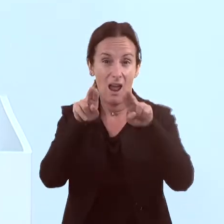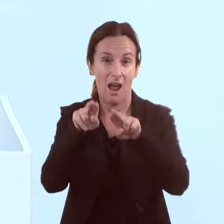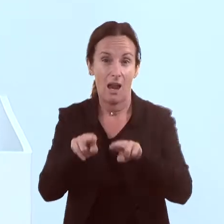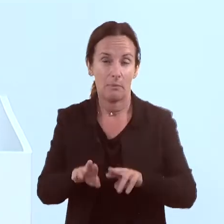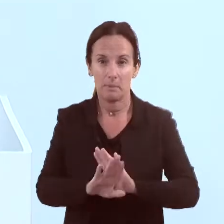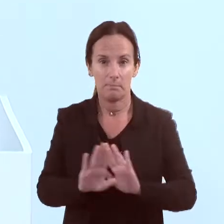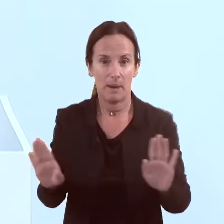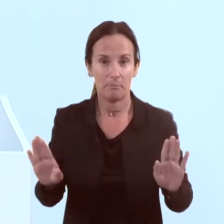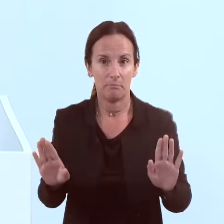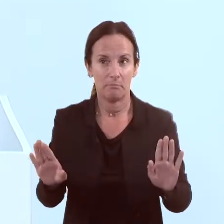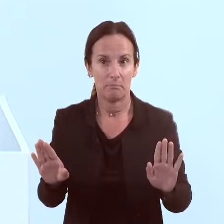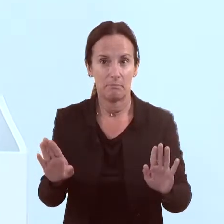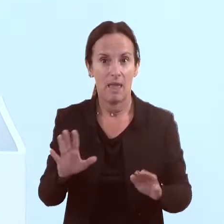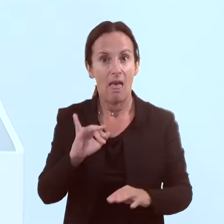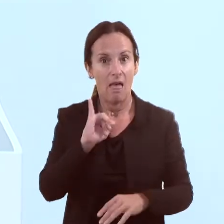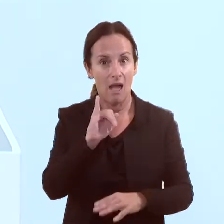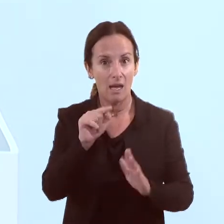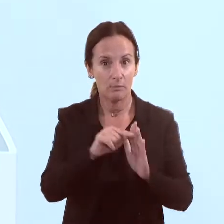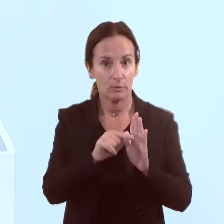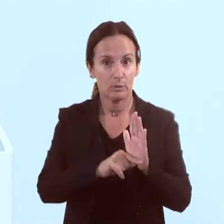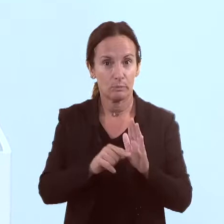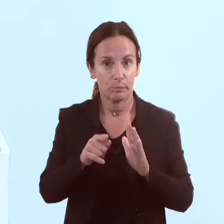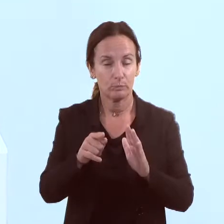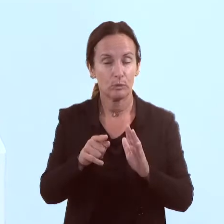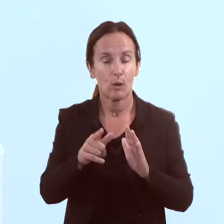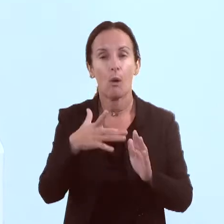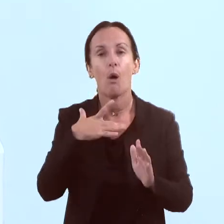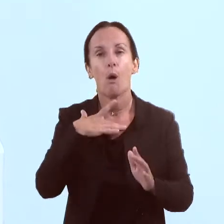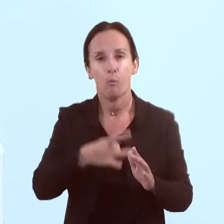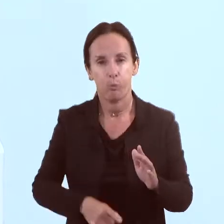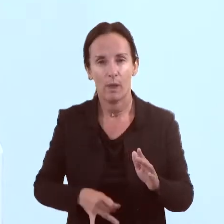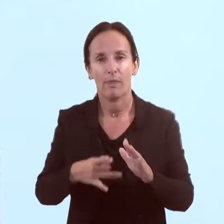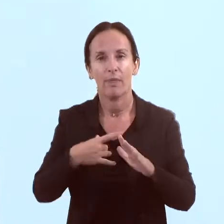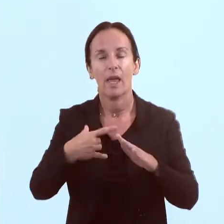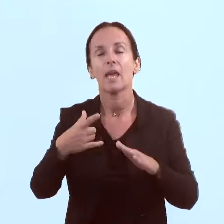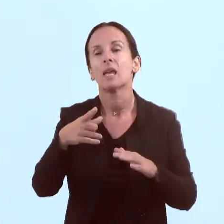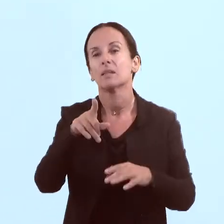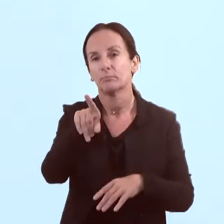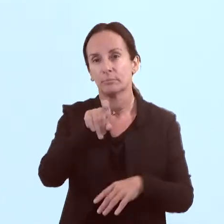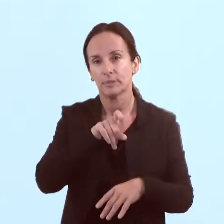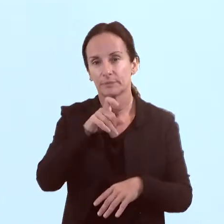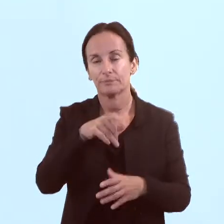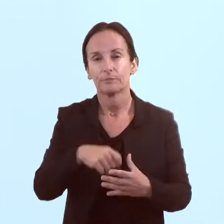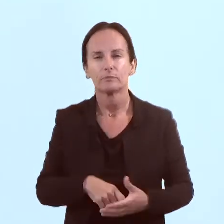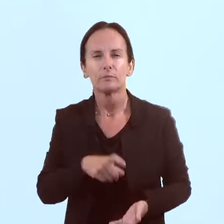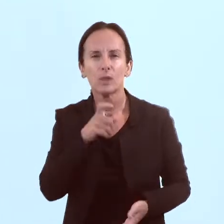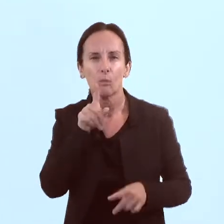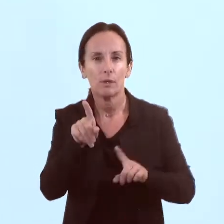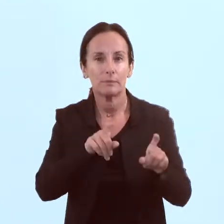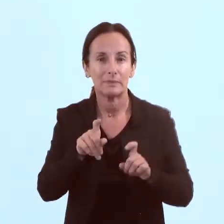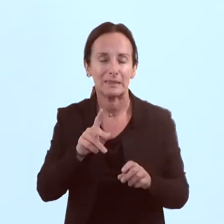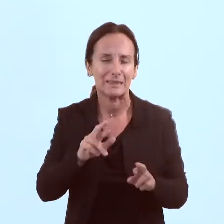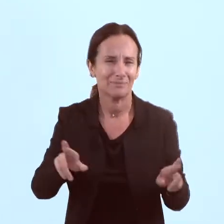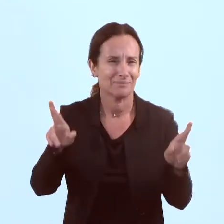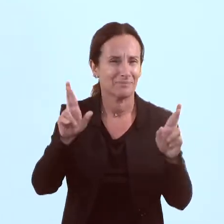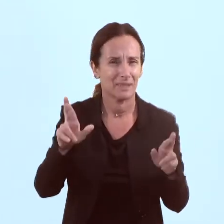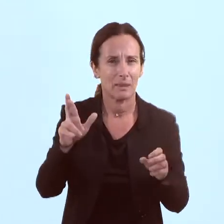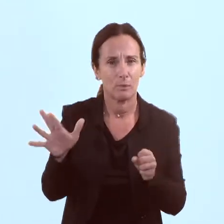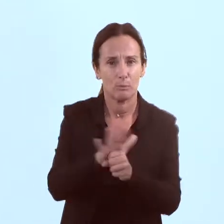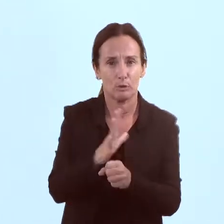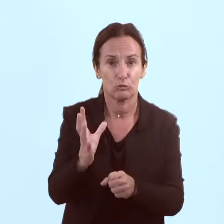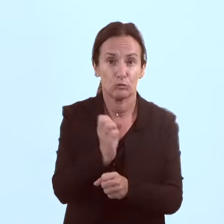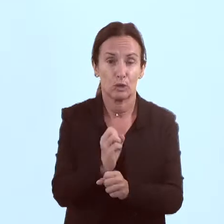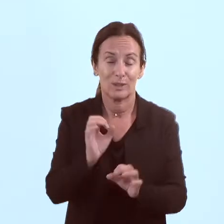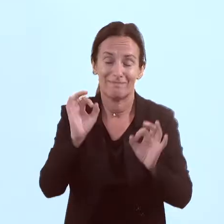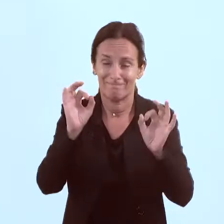acceder. ¿Cómo seleccionaremos? Pues esperemos poder dar cobertura a todos, probablemente no sea posible, y en ese